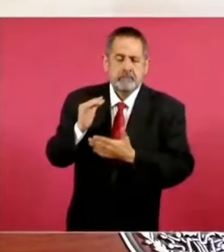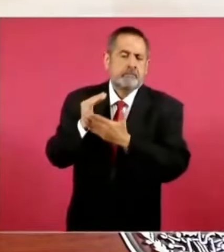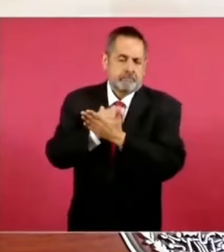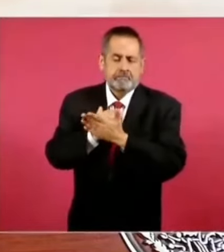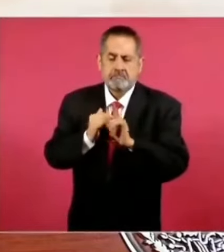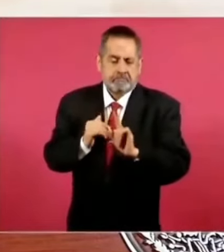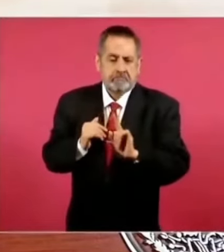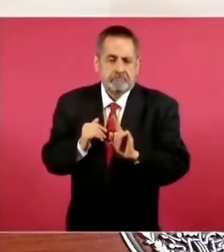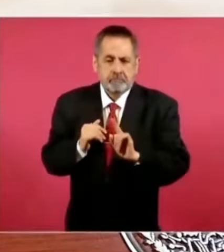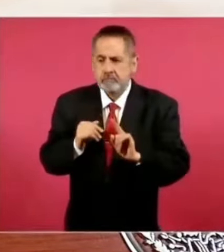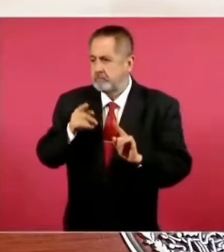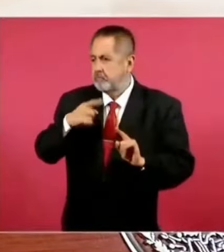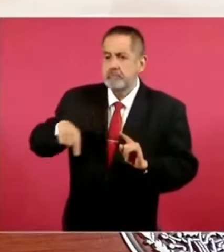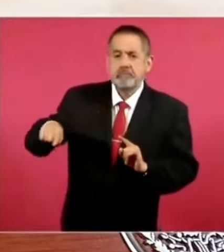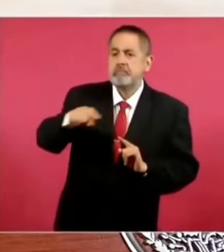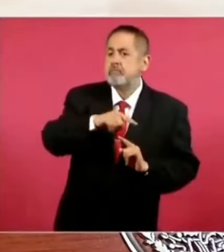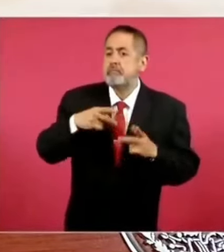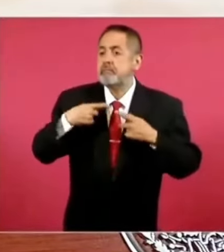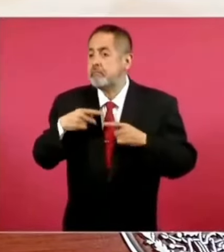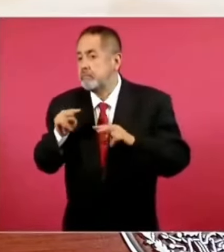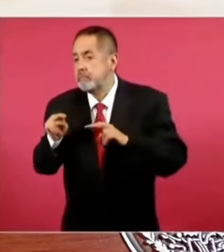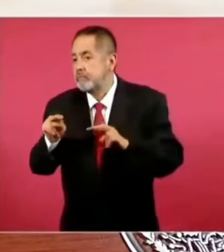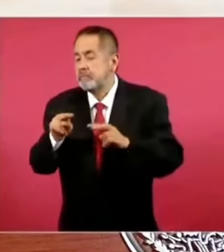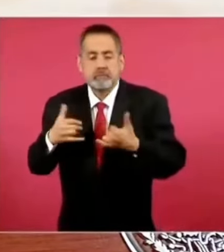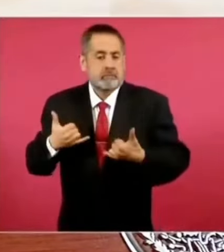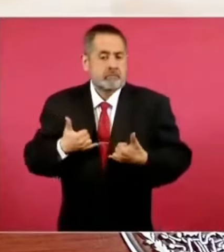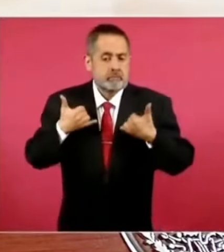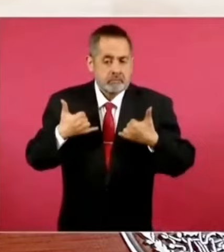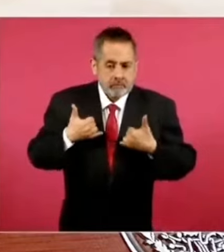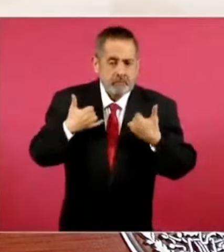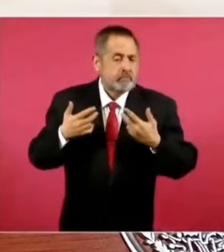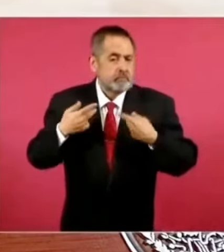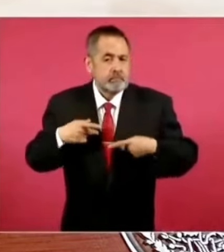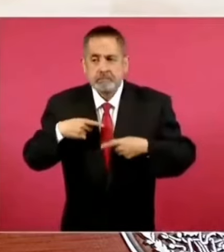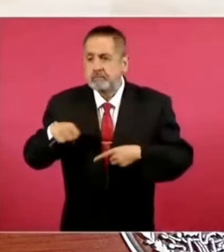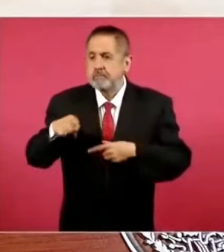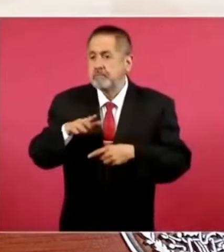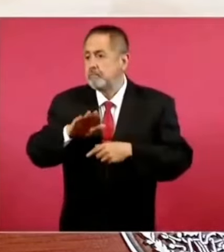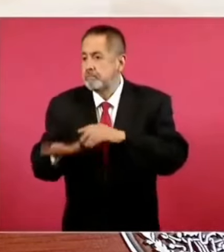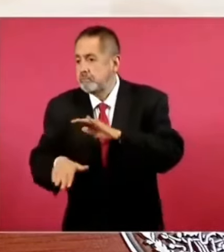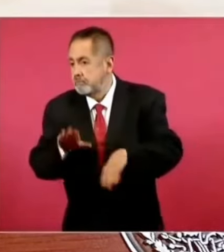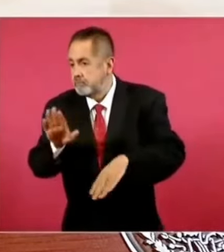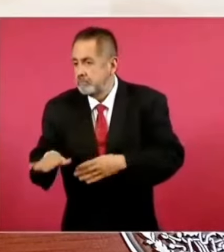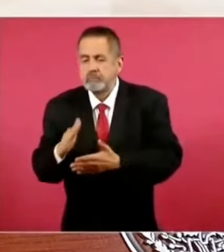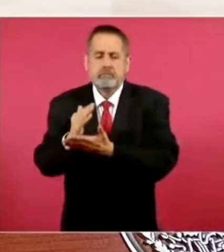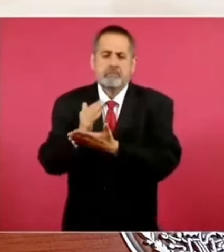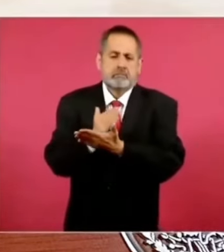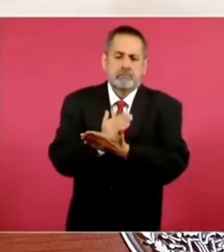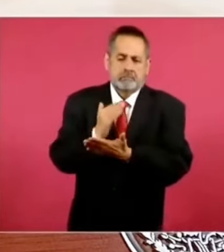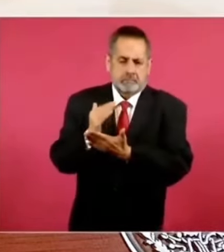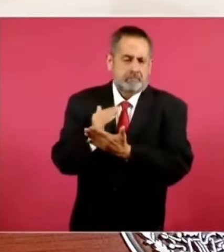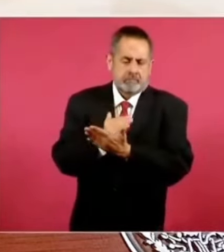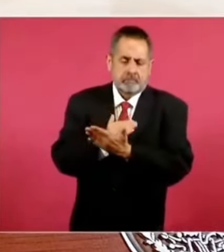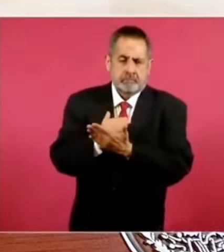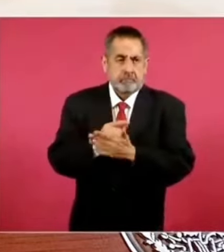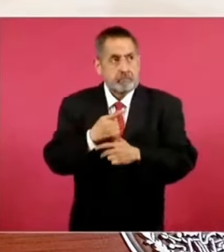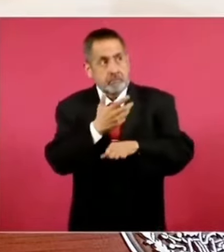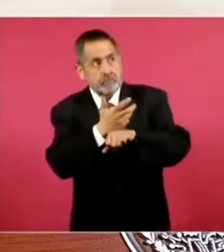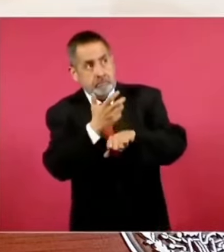son menos los jóvenes, las personas que pierden la vida por sobredosis en